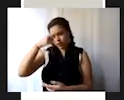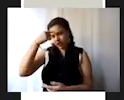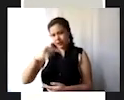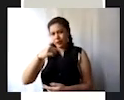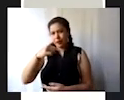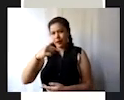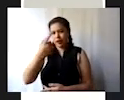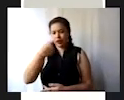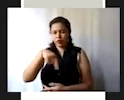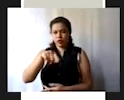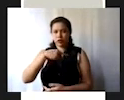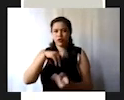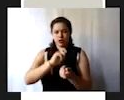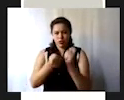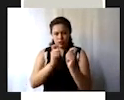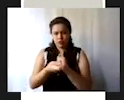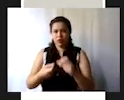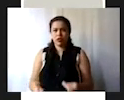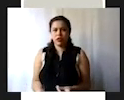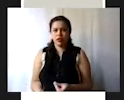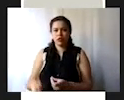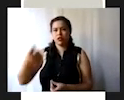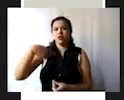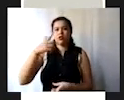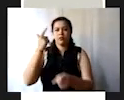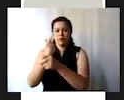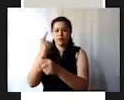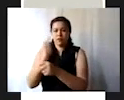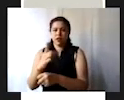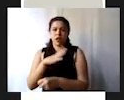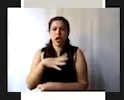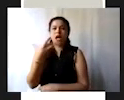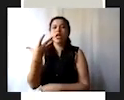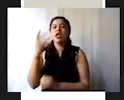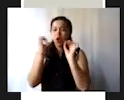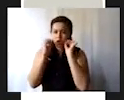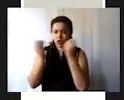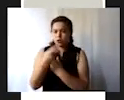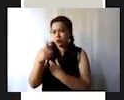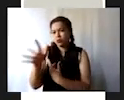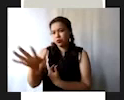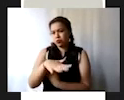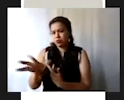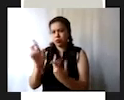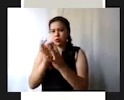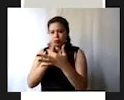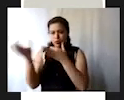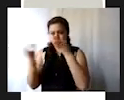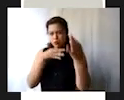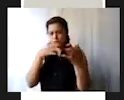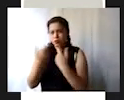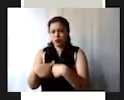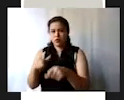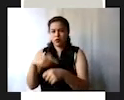la tengamos traducida, pero pues nada más para que se den cuenta que sí hay organizaciones que hasta en su propia socialización de redes